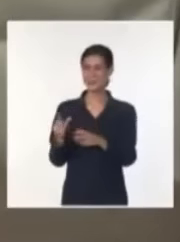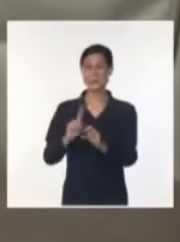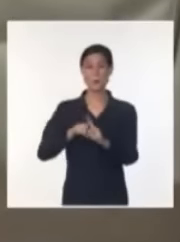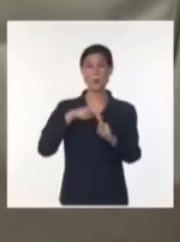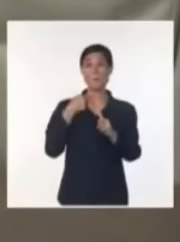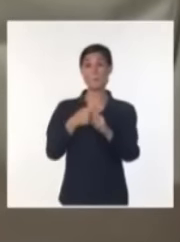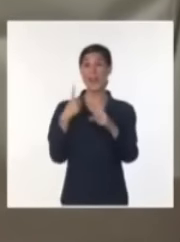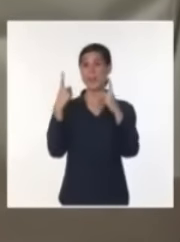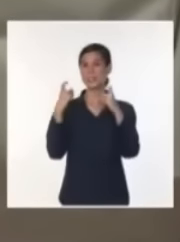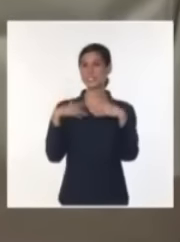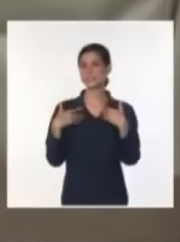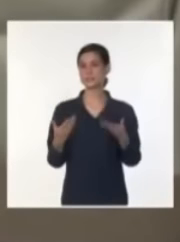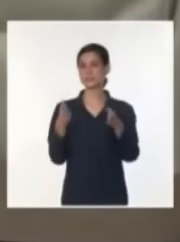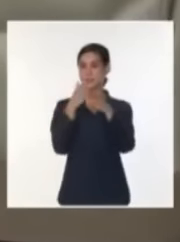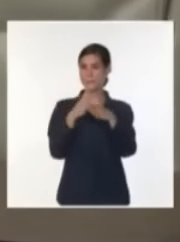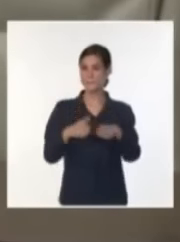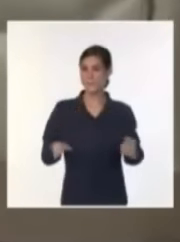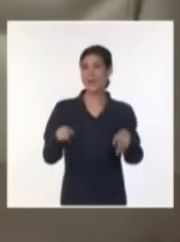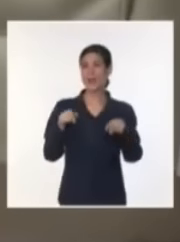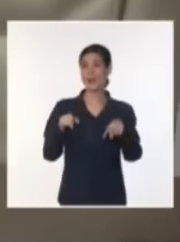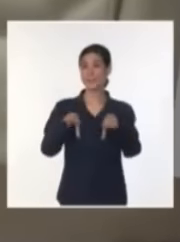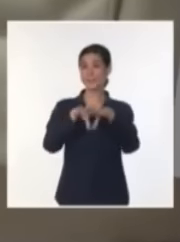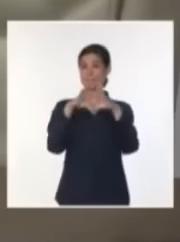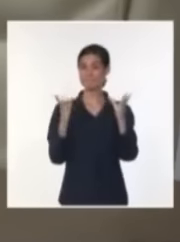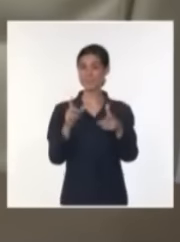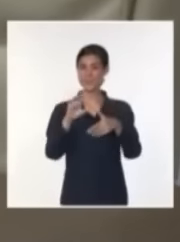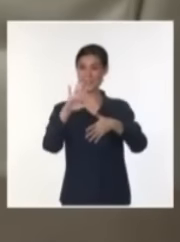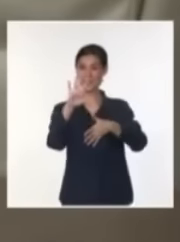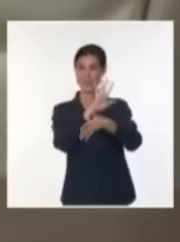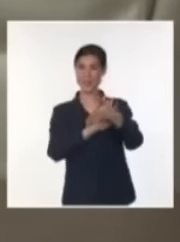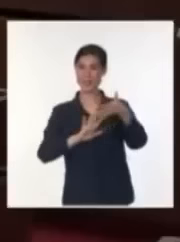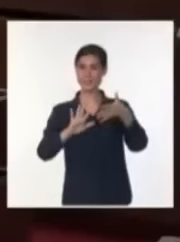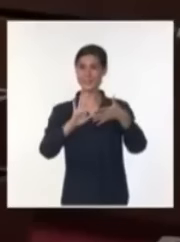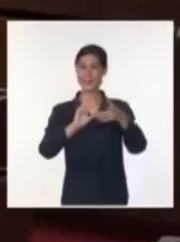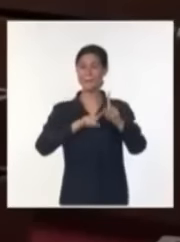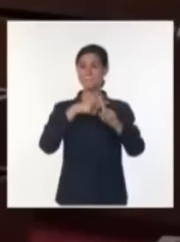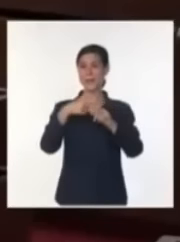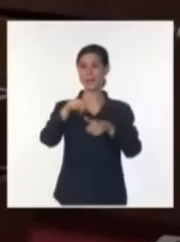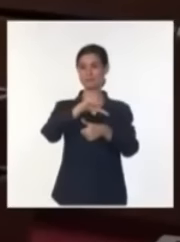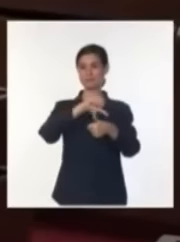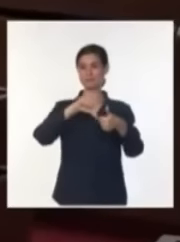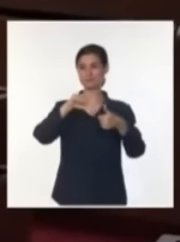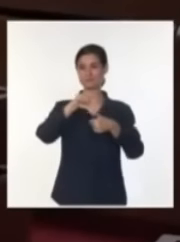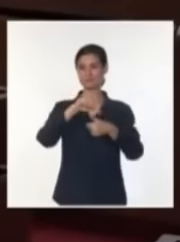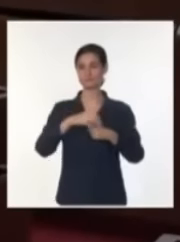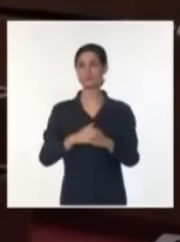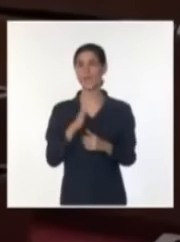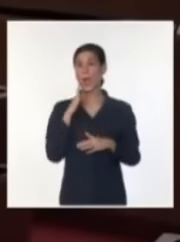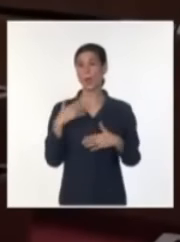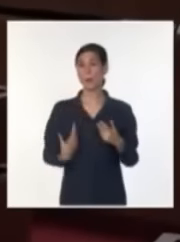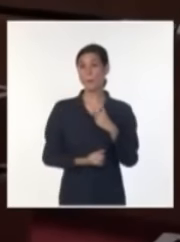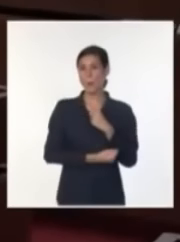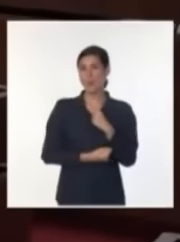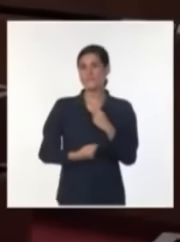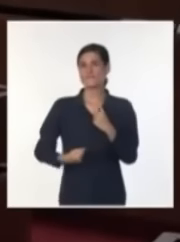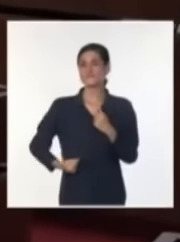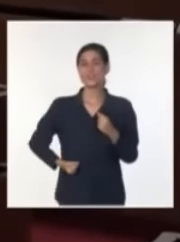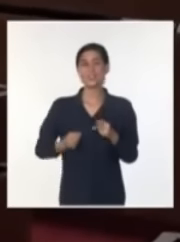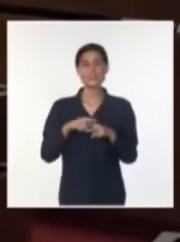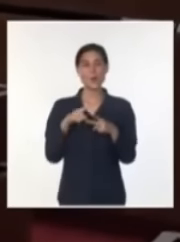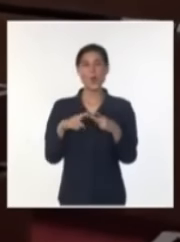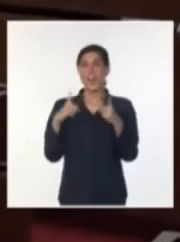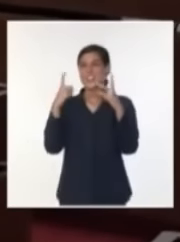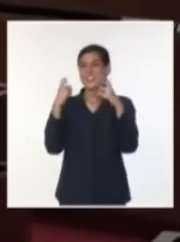América Latina y el Caribe. Reflexionó en torno a la realidad cubana, sus desafíos, la necesidad de un desarrollo económico